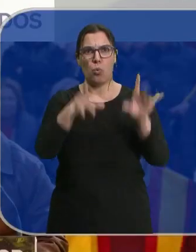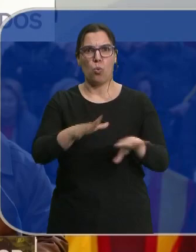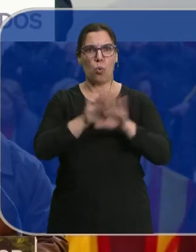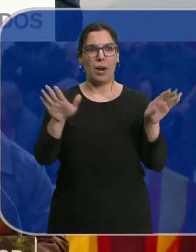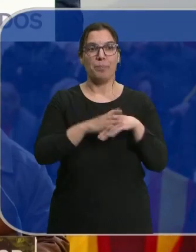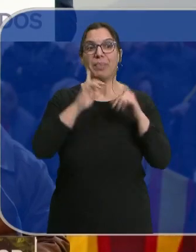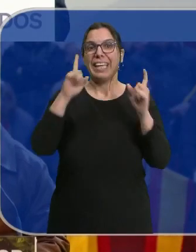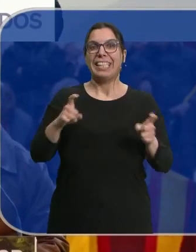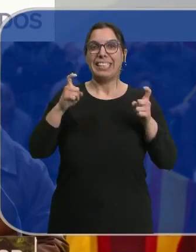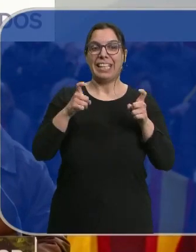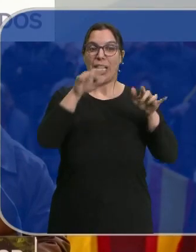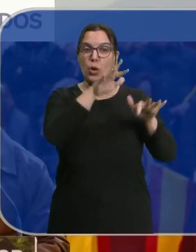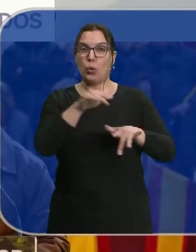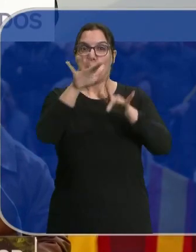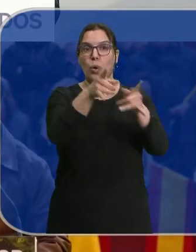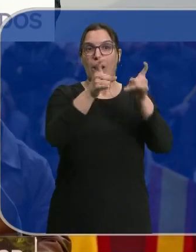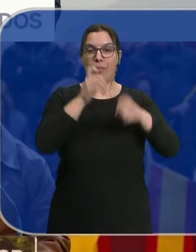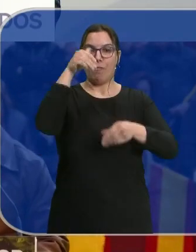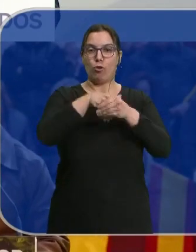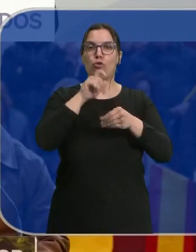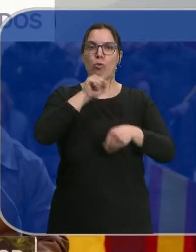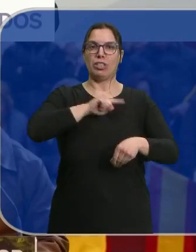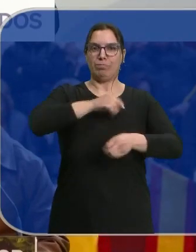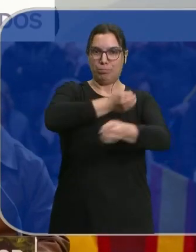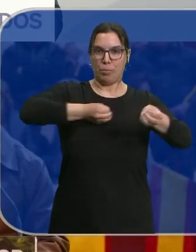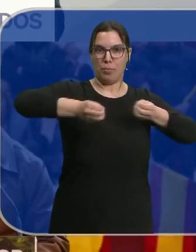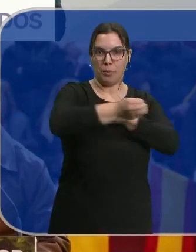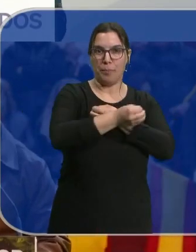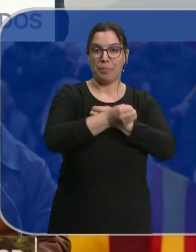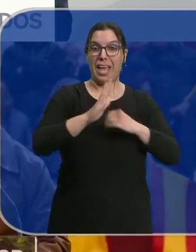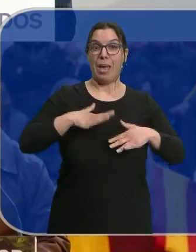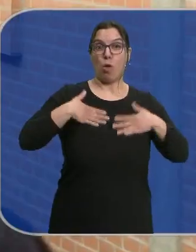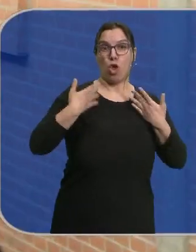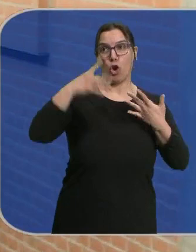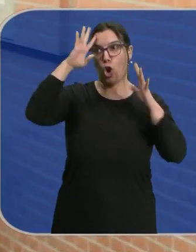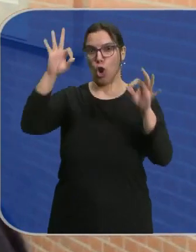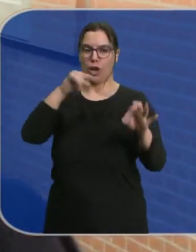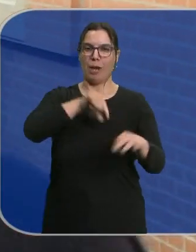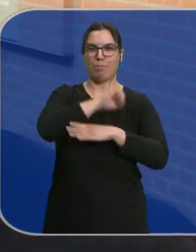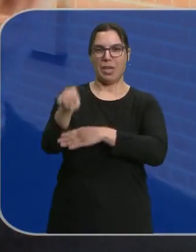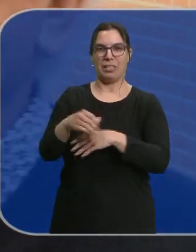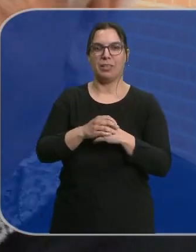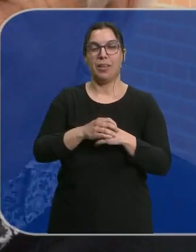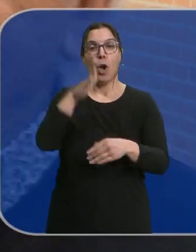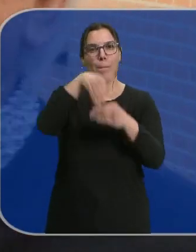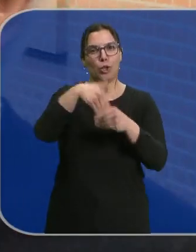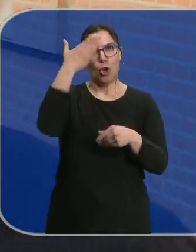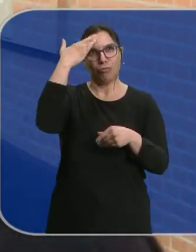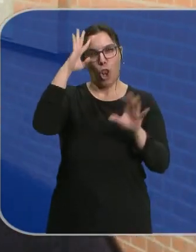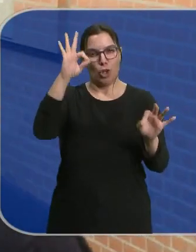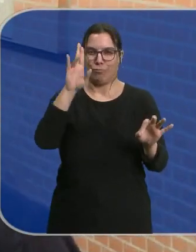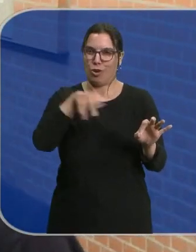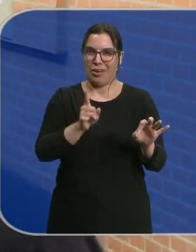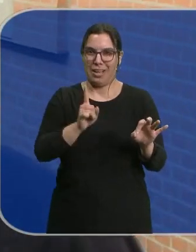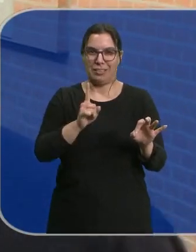tú. Intentan empatizar para captar el voto. Pesan mucho más las emociones que las razones. No creo que el voto sea racional. Creemos que es